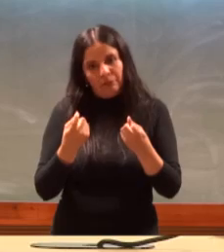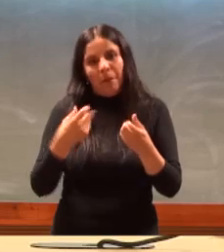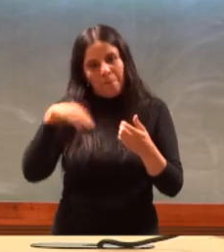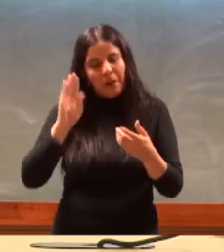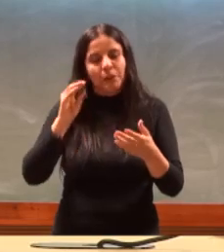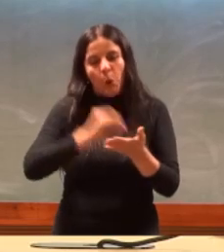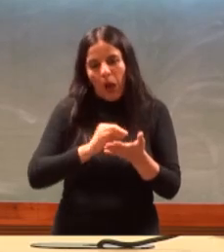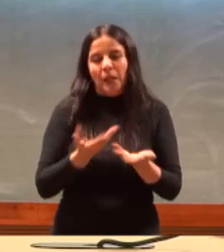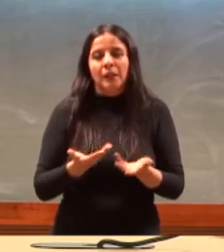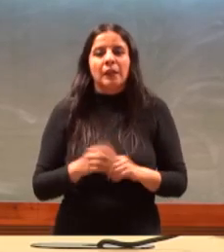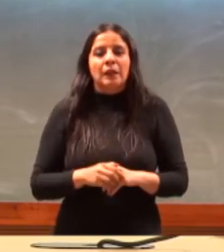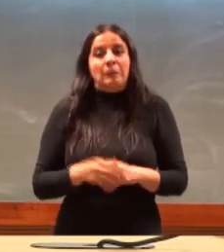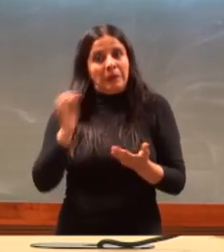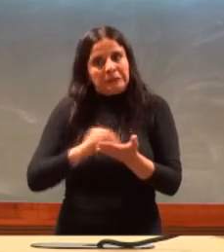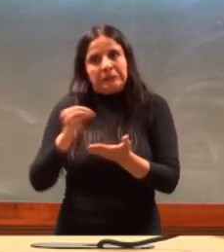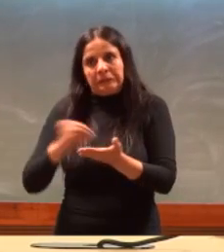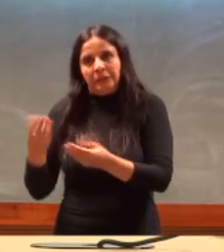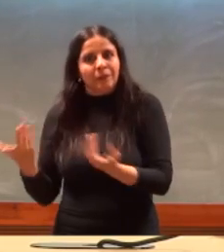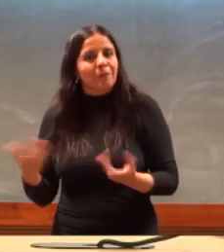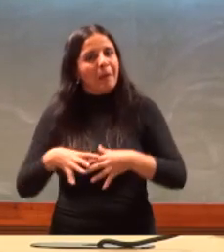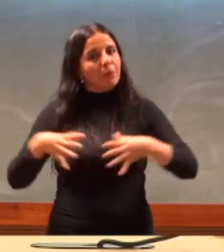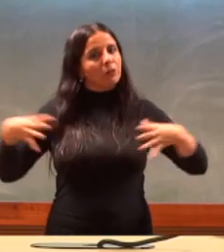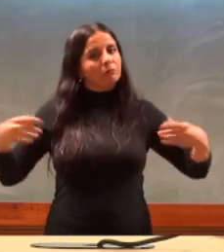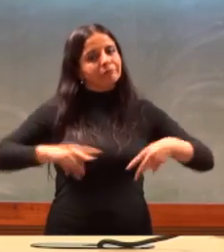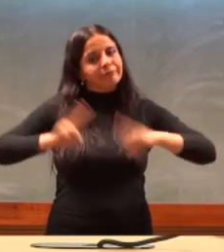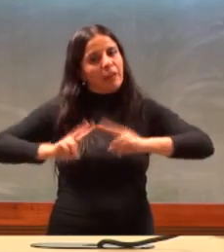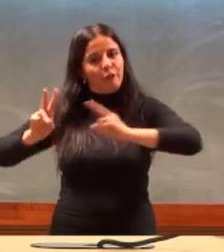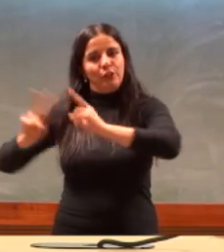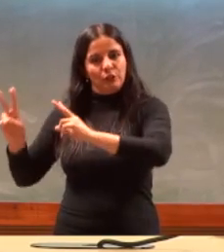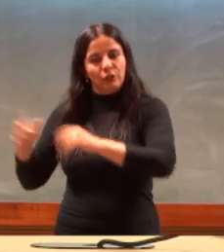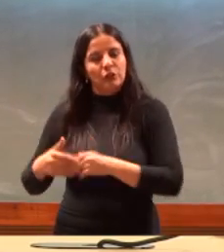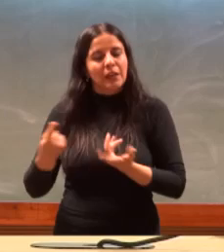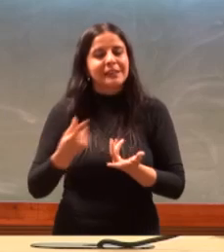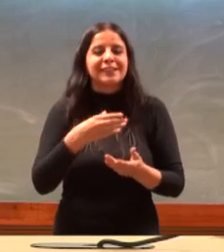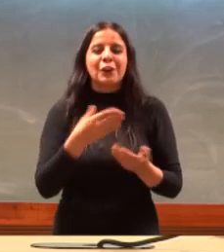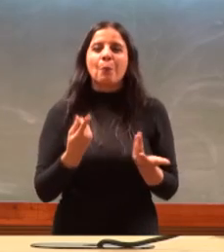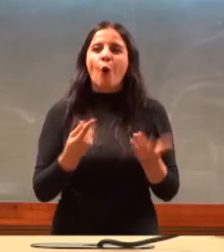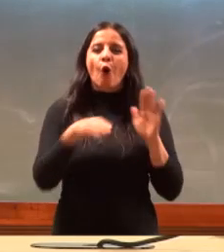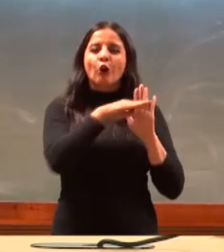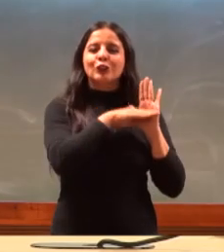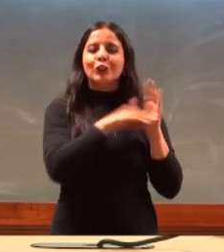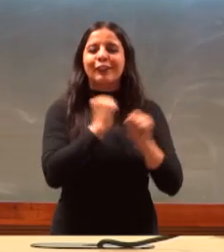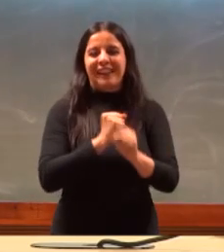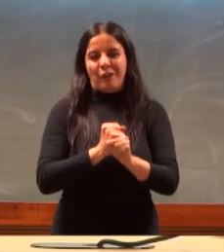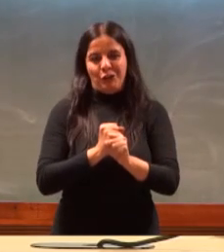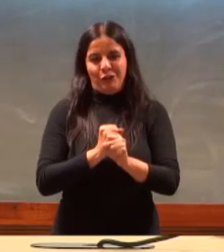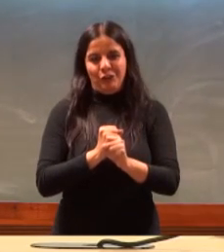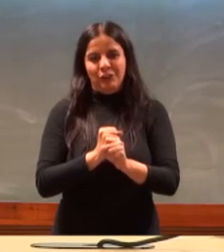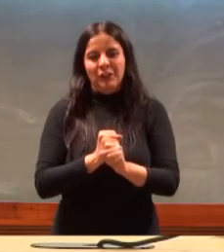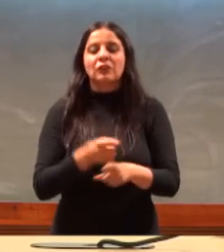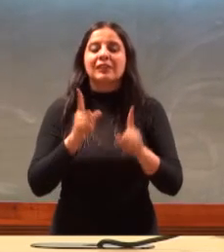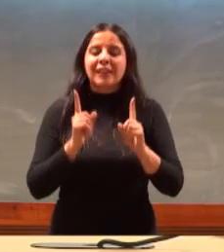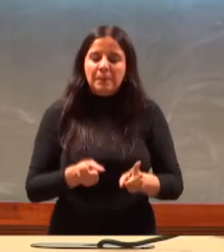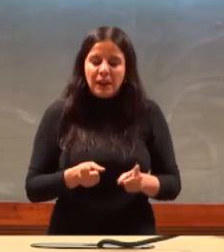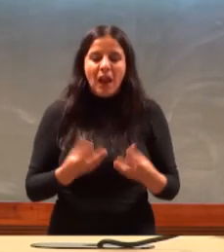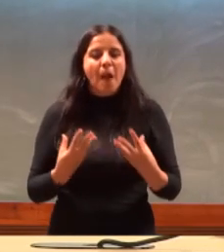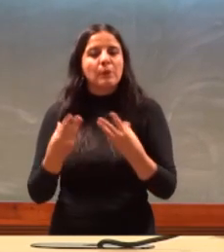entonces las condiciones de trabajo nos parecen muy importante y en esas condiciones de trabajo también para apoyar las condiciones de los estudiantes trabajadores